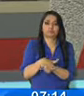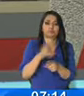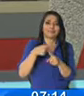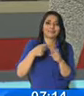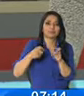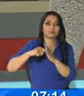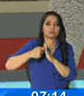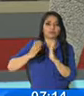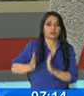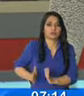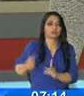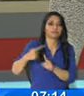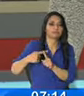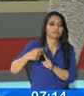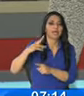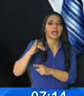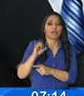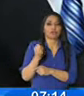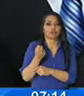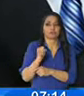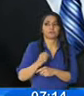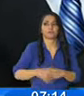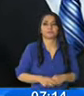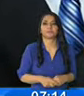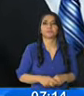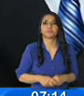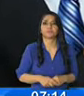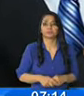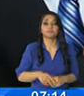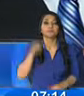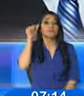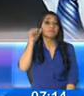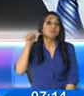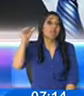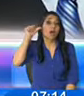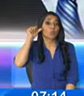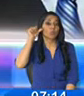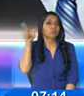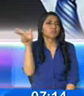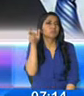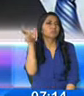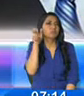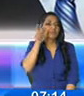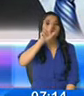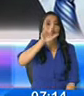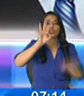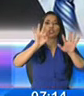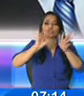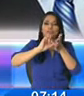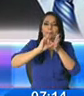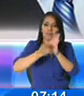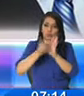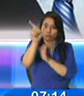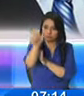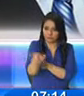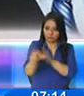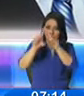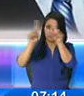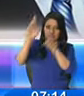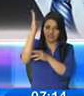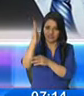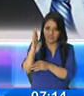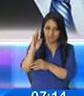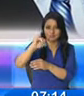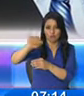Carlos polit en el audio de 38 minutos entregado por el delator de ode brech José consensua Santos